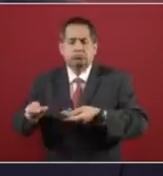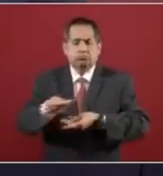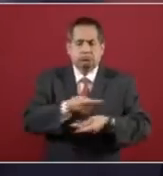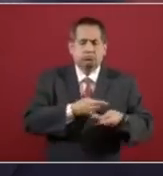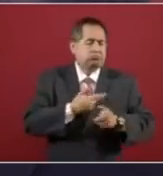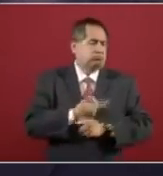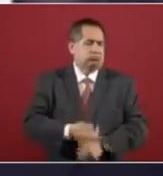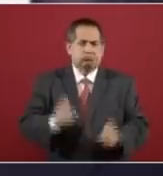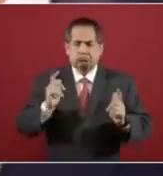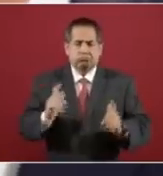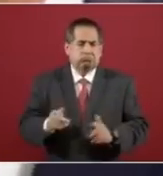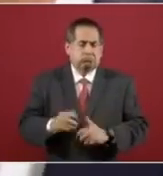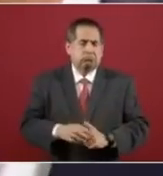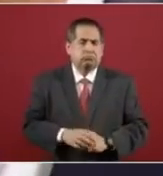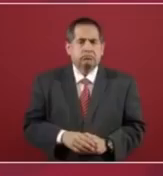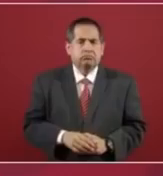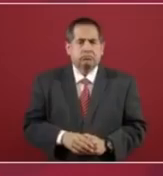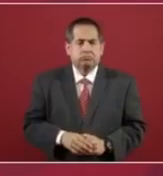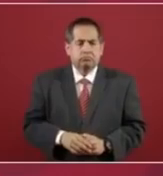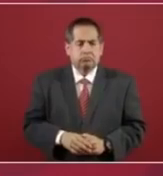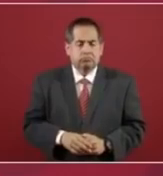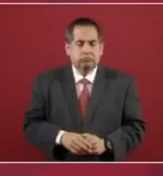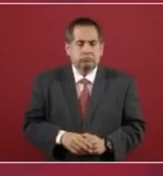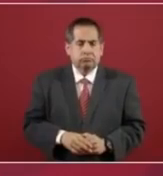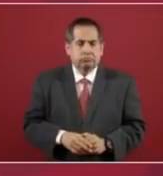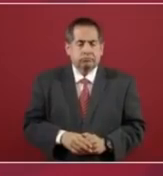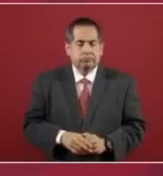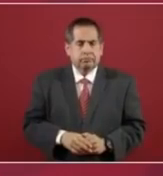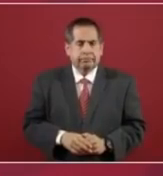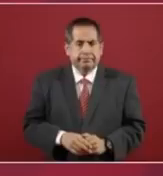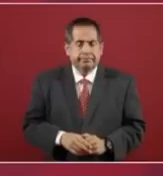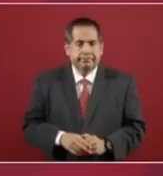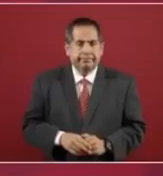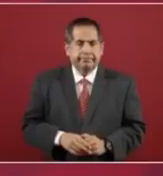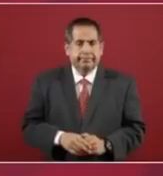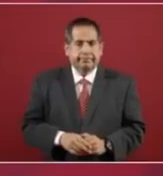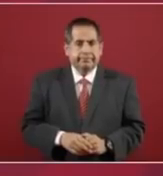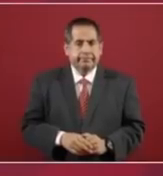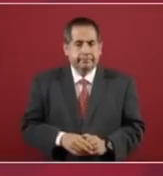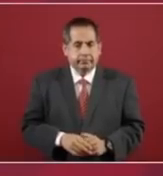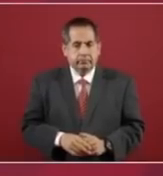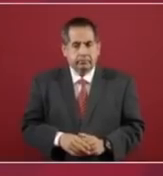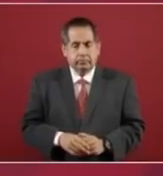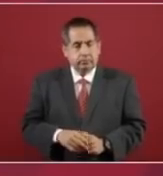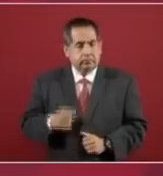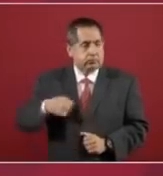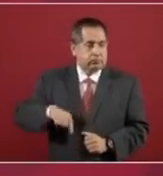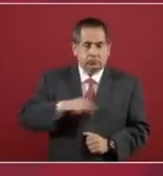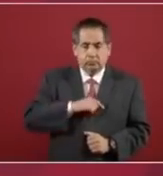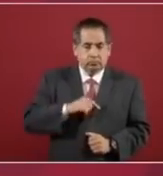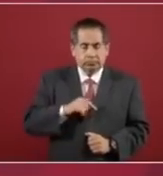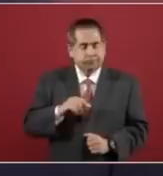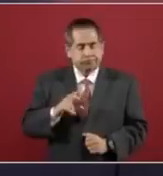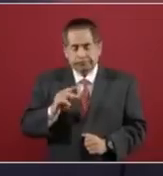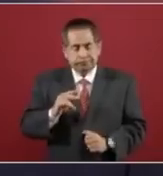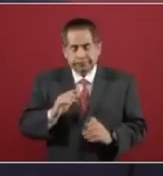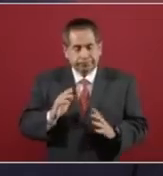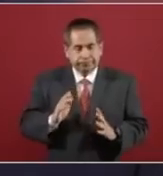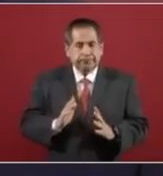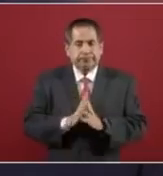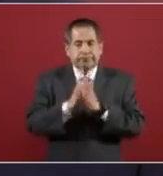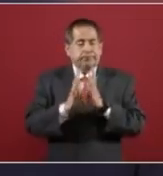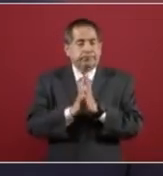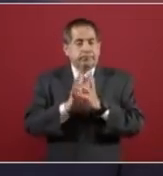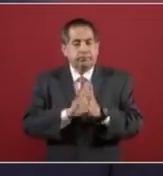No vamos a a participar en